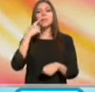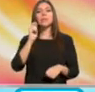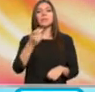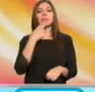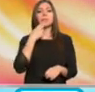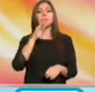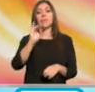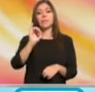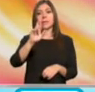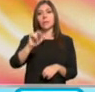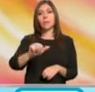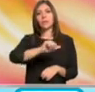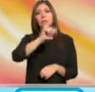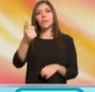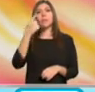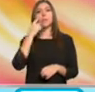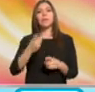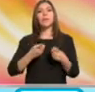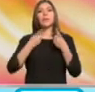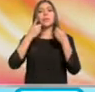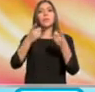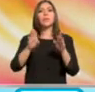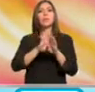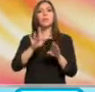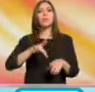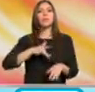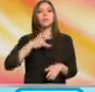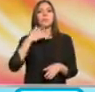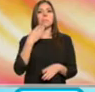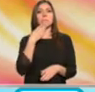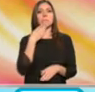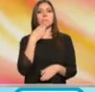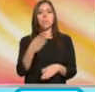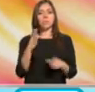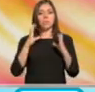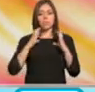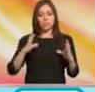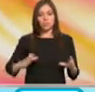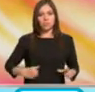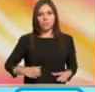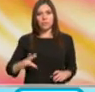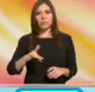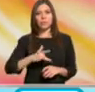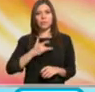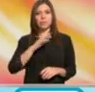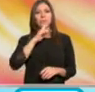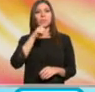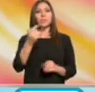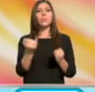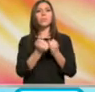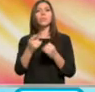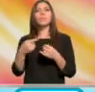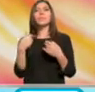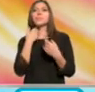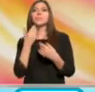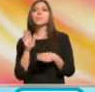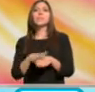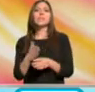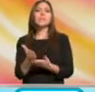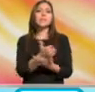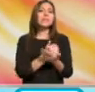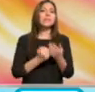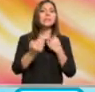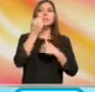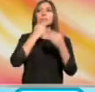fibra, entre otras cosas, nos da una sensación de plenitud, nos ayuda a mejorar nuestra saciedad. Entonces, al estar consumiendo